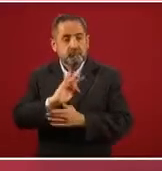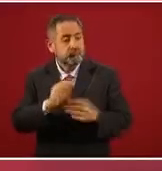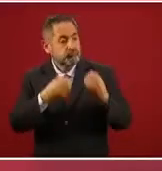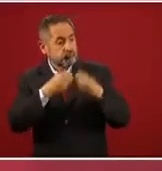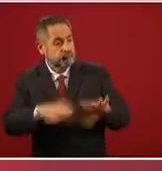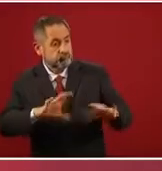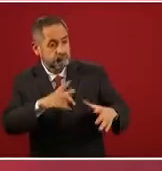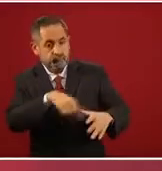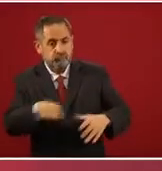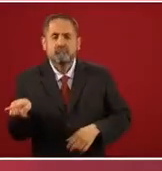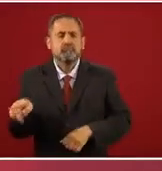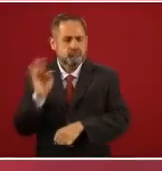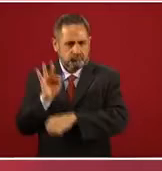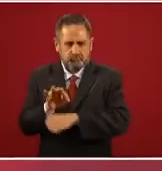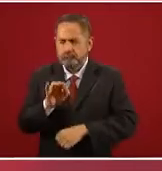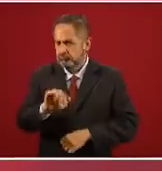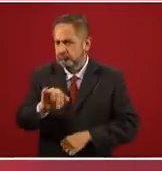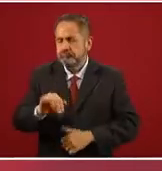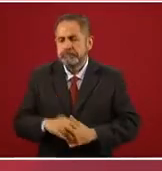comunidad.